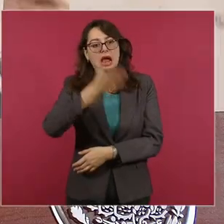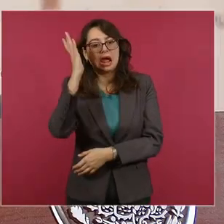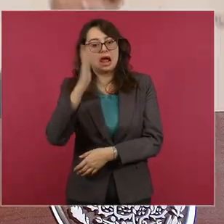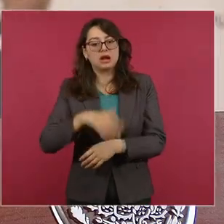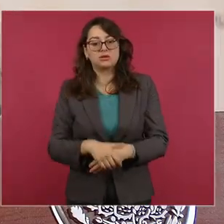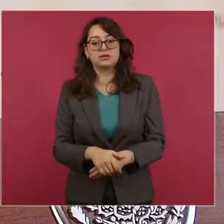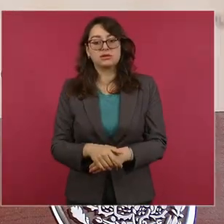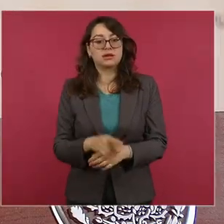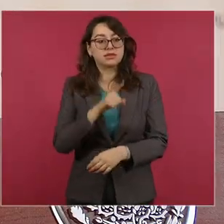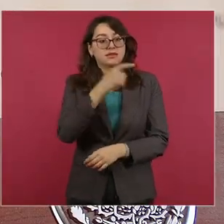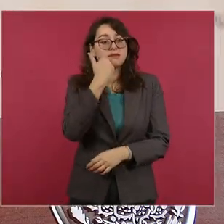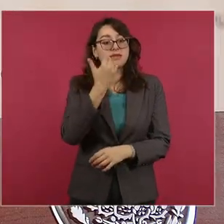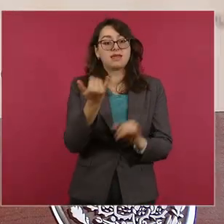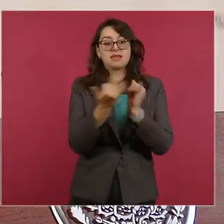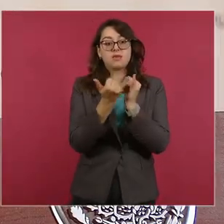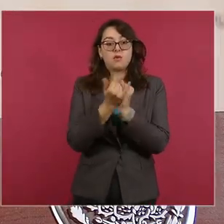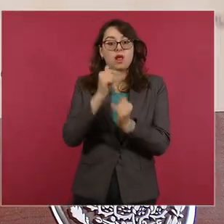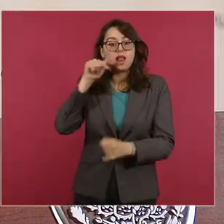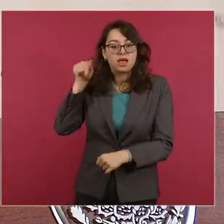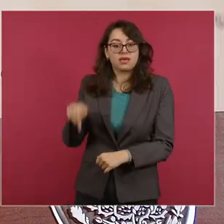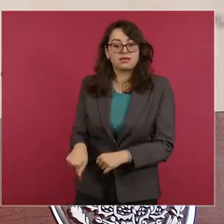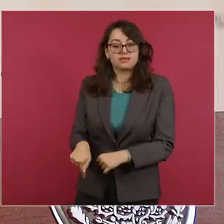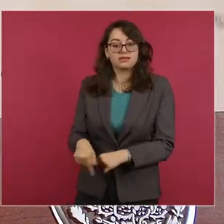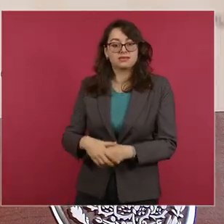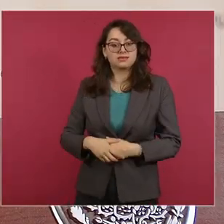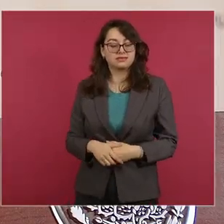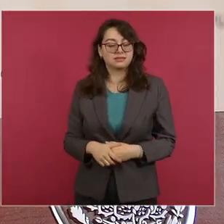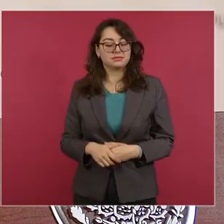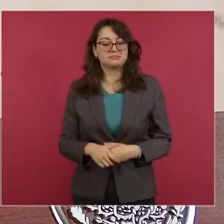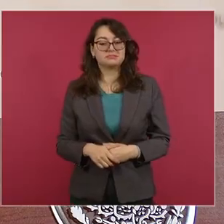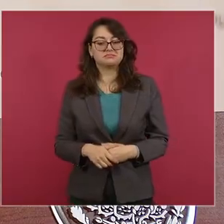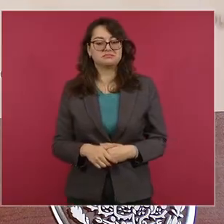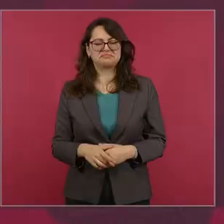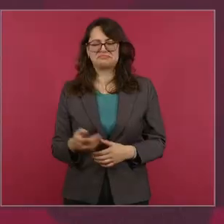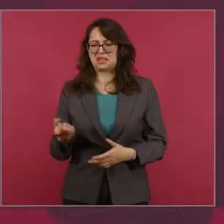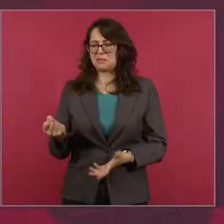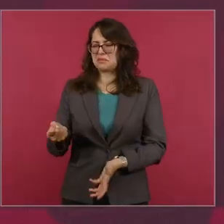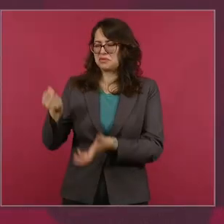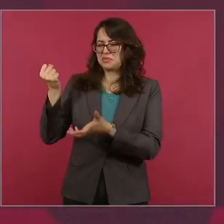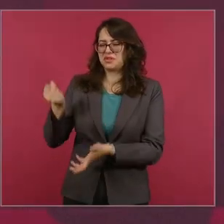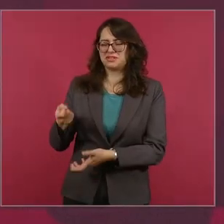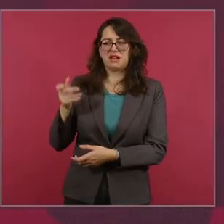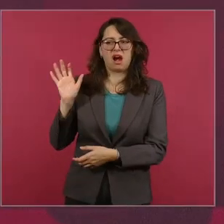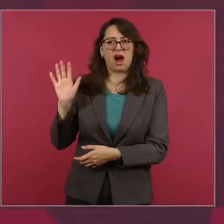muchísimo dinero, pero no del presupuesto